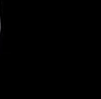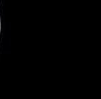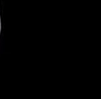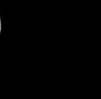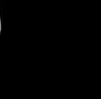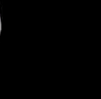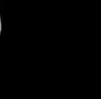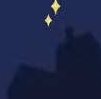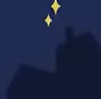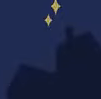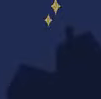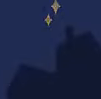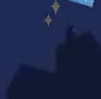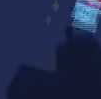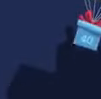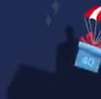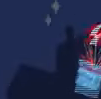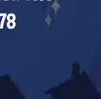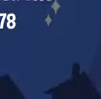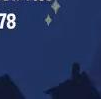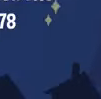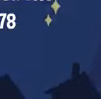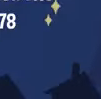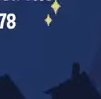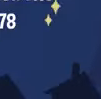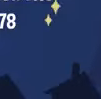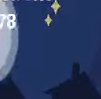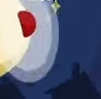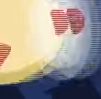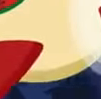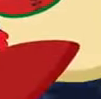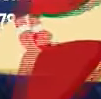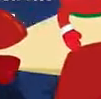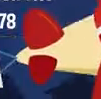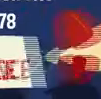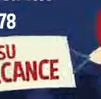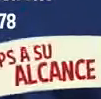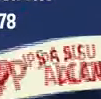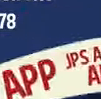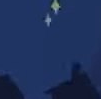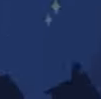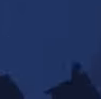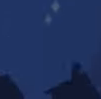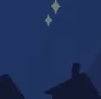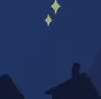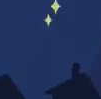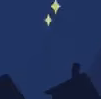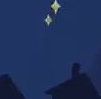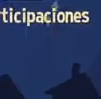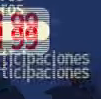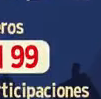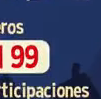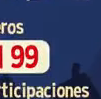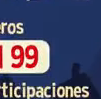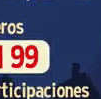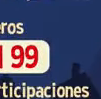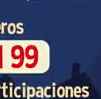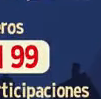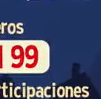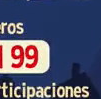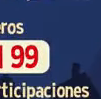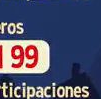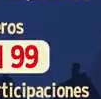trajes. Activa 2 fracciones del gordo navideño en la app JPS a su alcance para participar en los